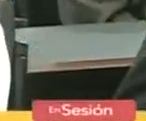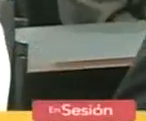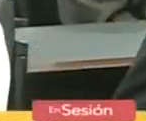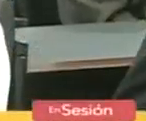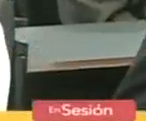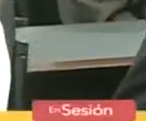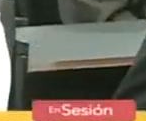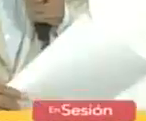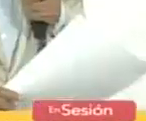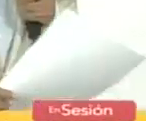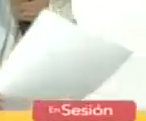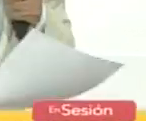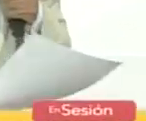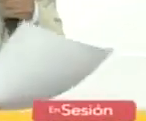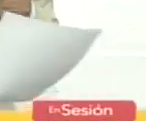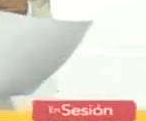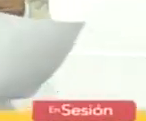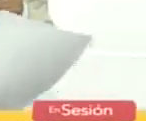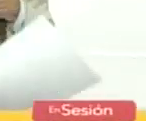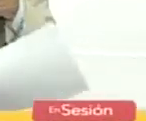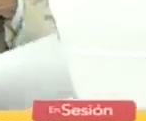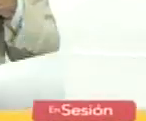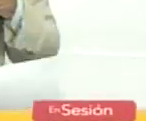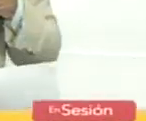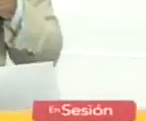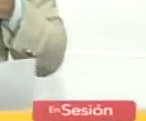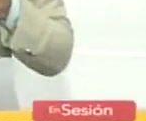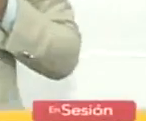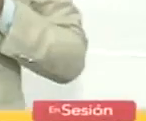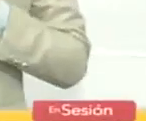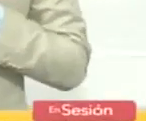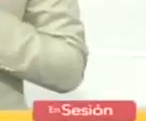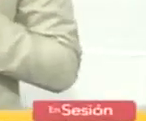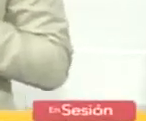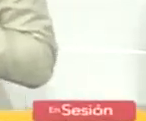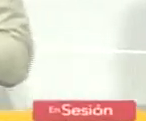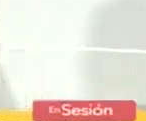puso una camisa roja para pasar desapercibido.